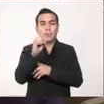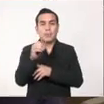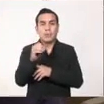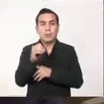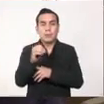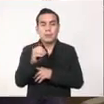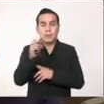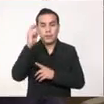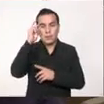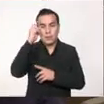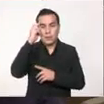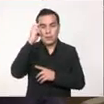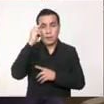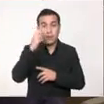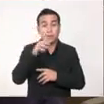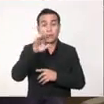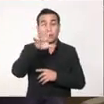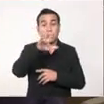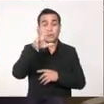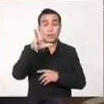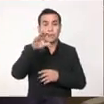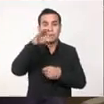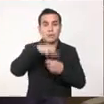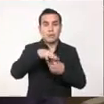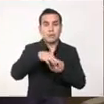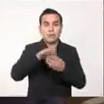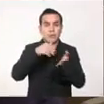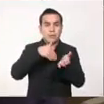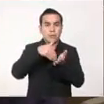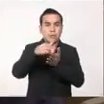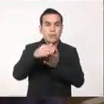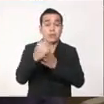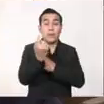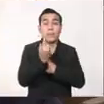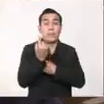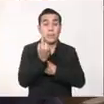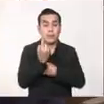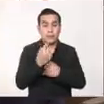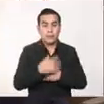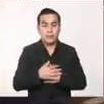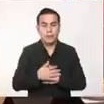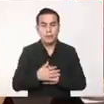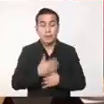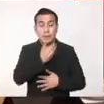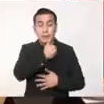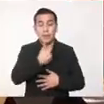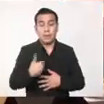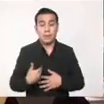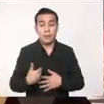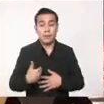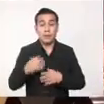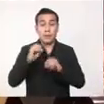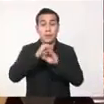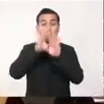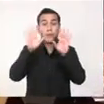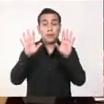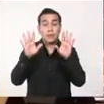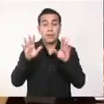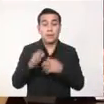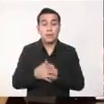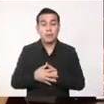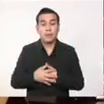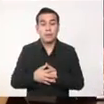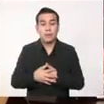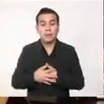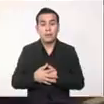declarar con no menos de 2/3 de los votos de los diputados electos la incapacidad física o mental del presidente. Sí, y solo para aclarar, presidente, en